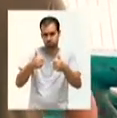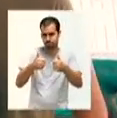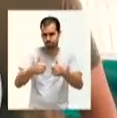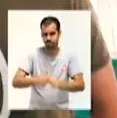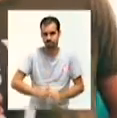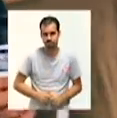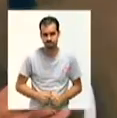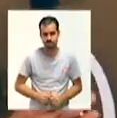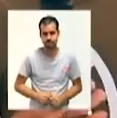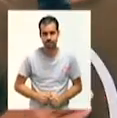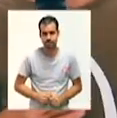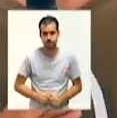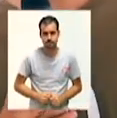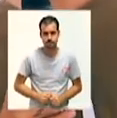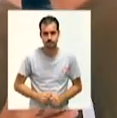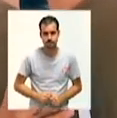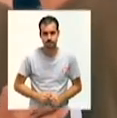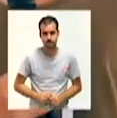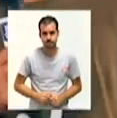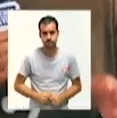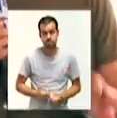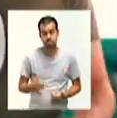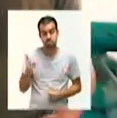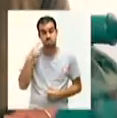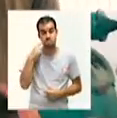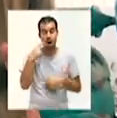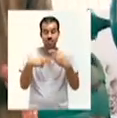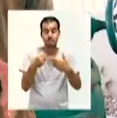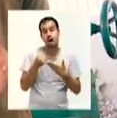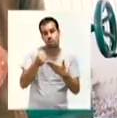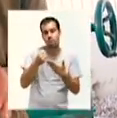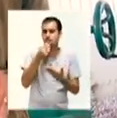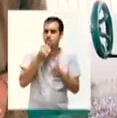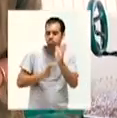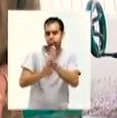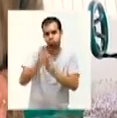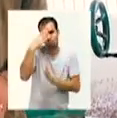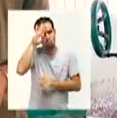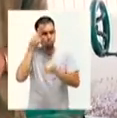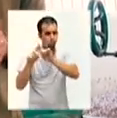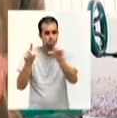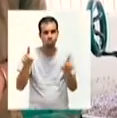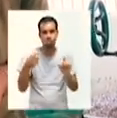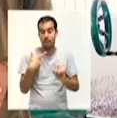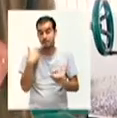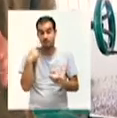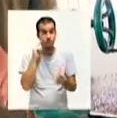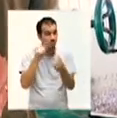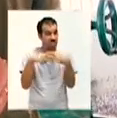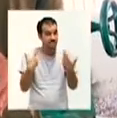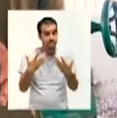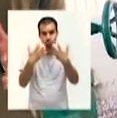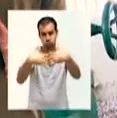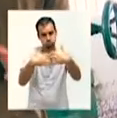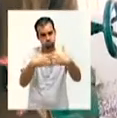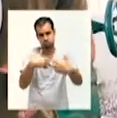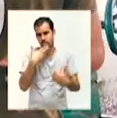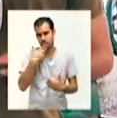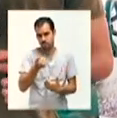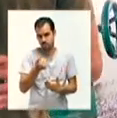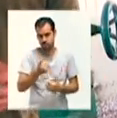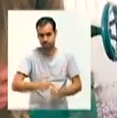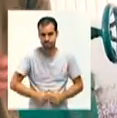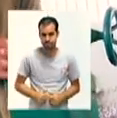frente y solucionar problemas, innovando siempre en función de lo que tienen que hacer para que prospere el país, en función de la